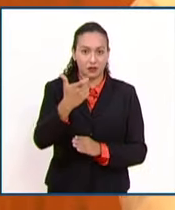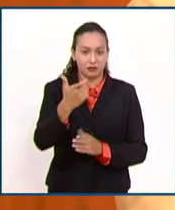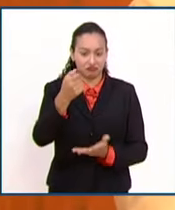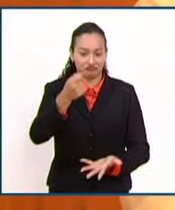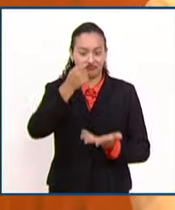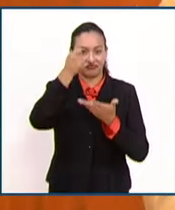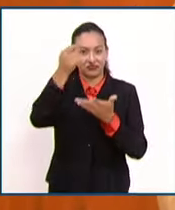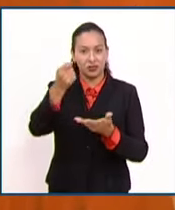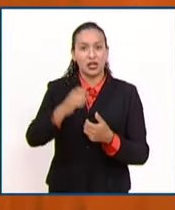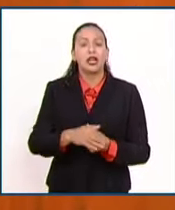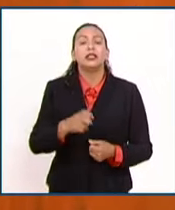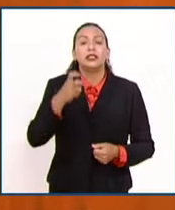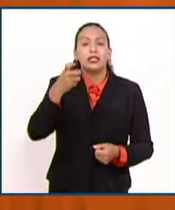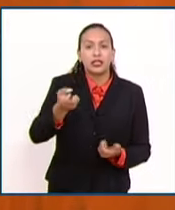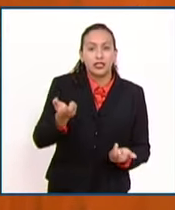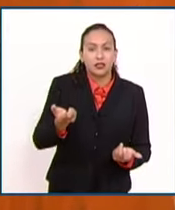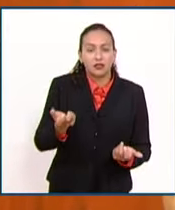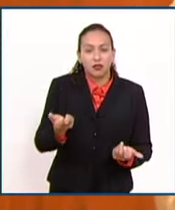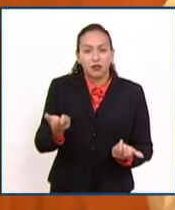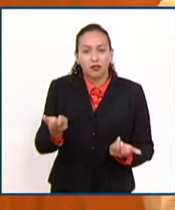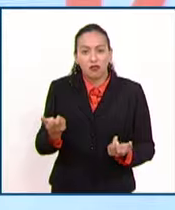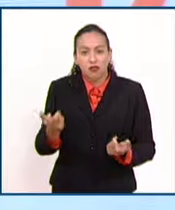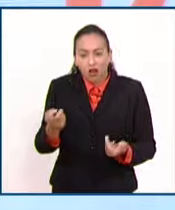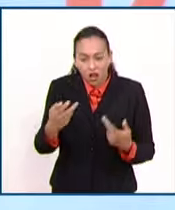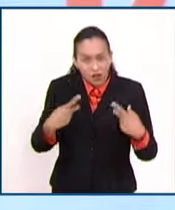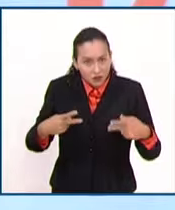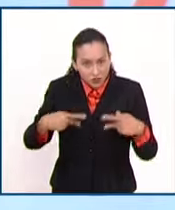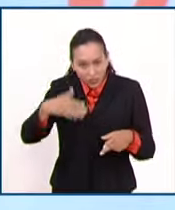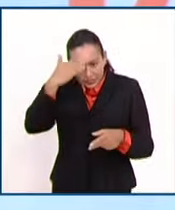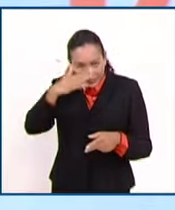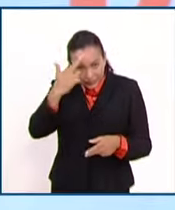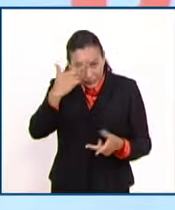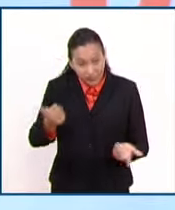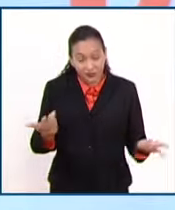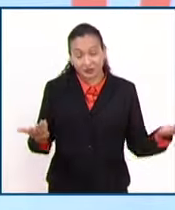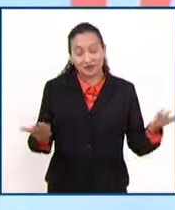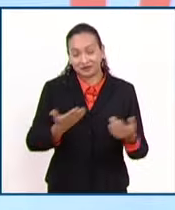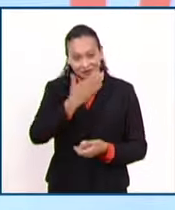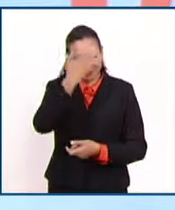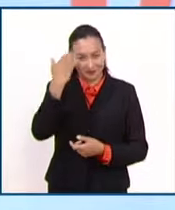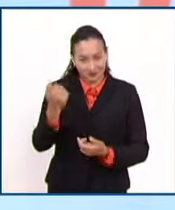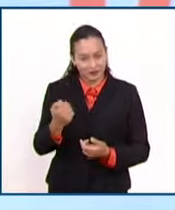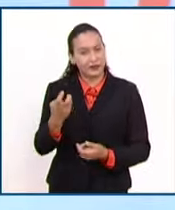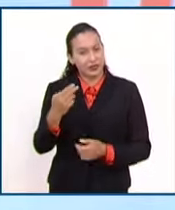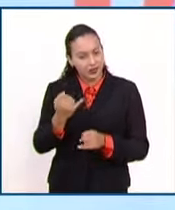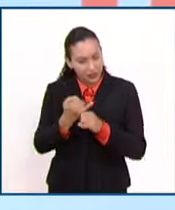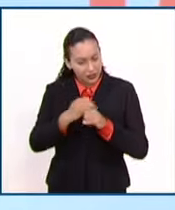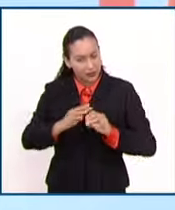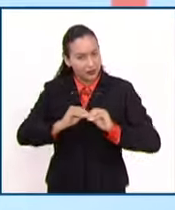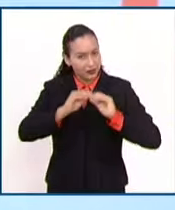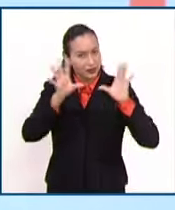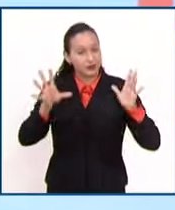cálculo no tiene un fundamento que haya escuchado a la ciudadanía. Para el canal del Poder Judicial de la